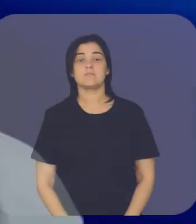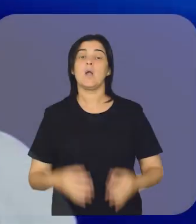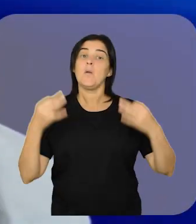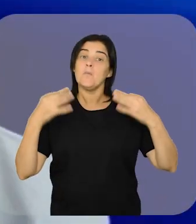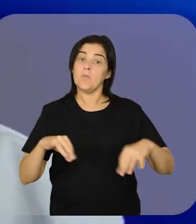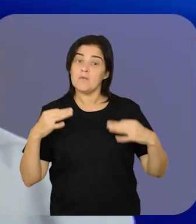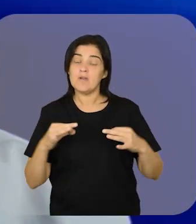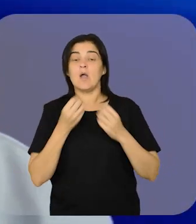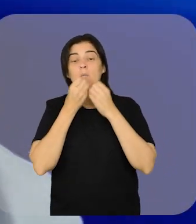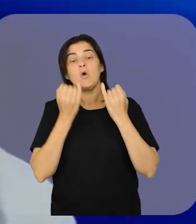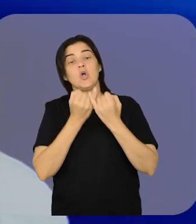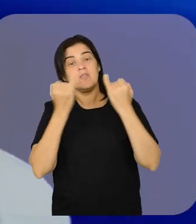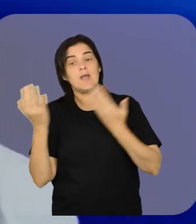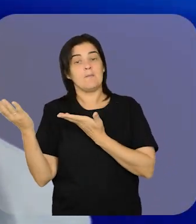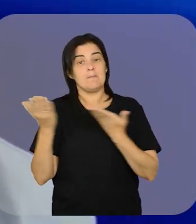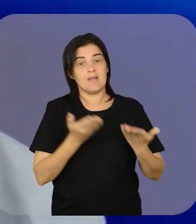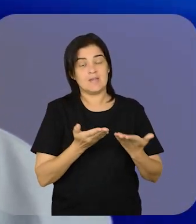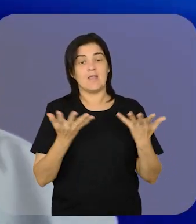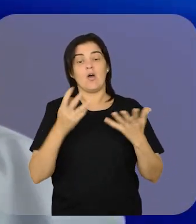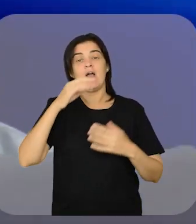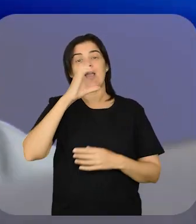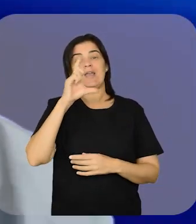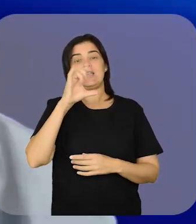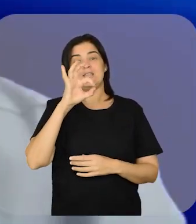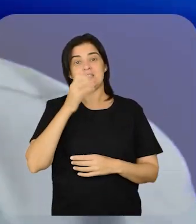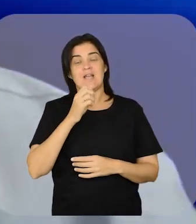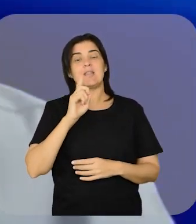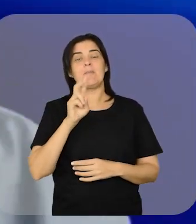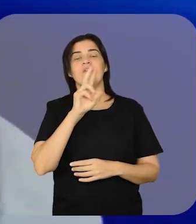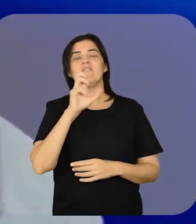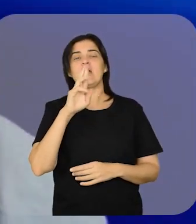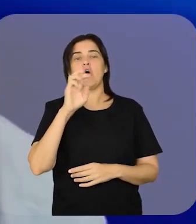Muy bien, buenos días y bienvenidas Elisa, y Verónica.